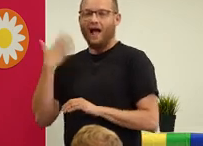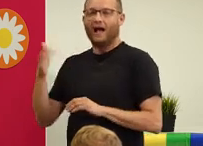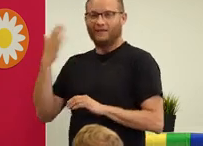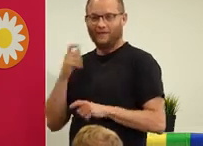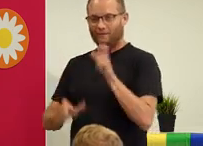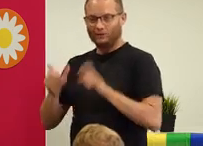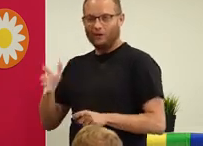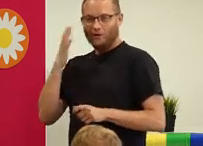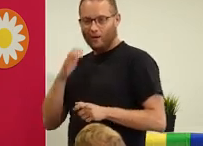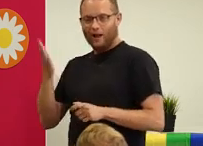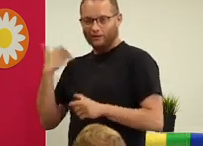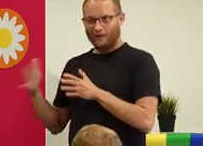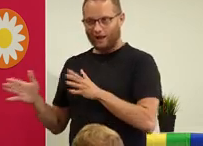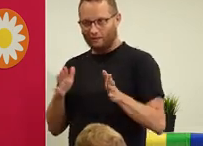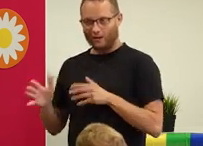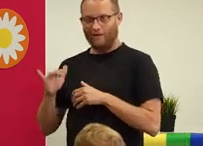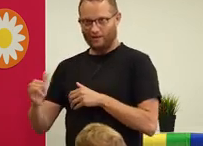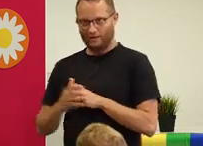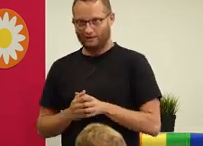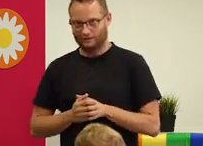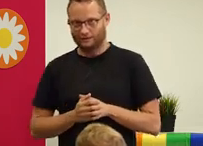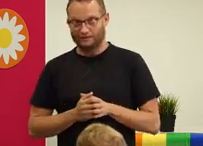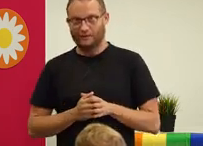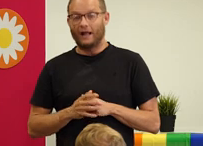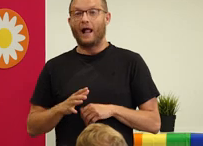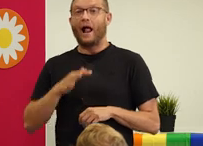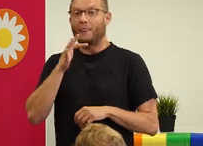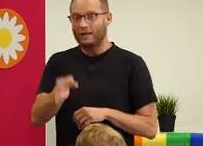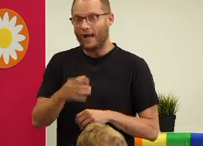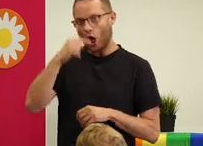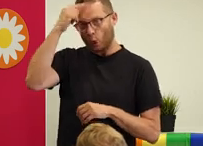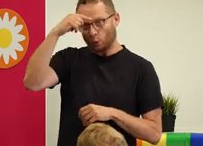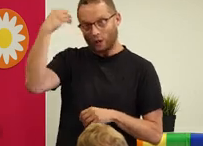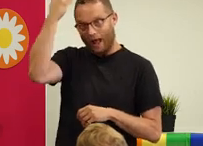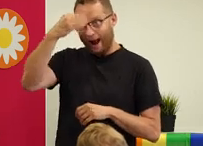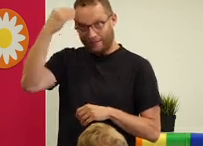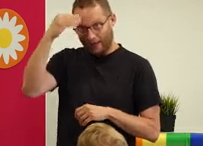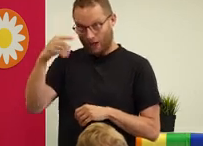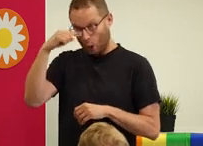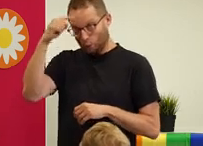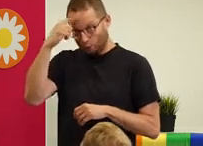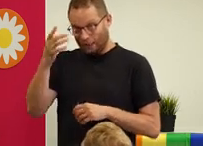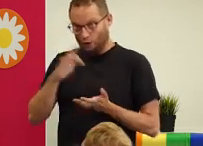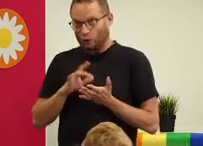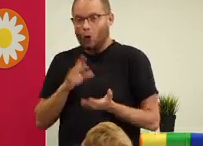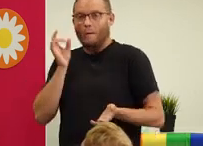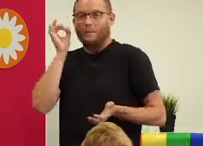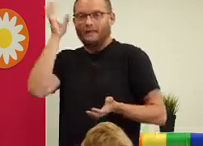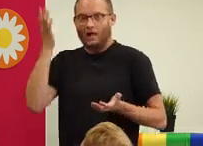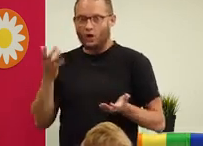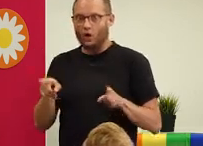gente queer en esa época. O sea, y además, la cultura árabe, o sea, hemos inventado